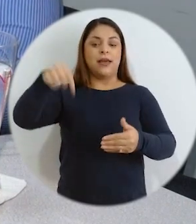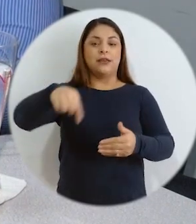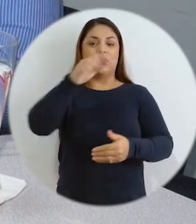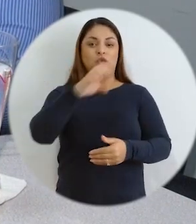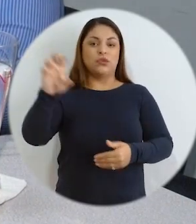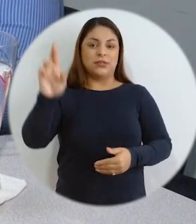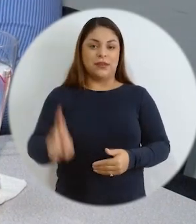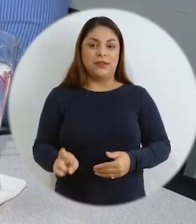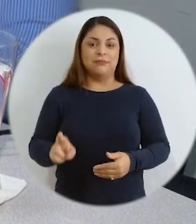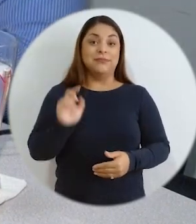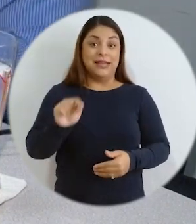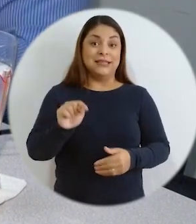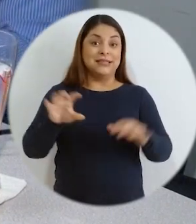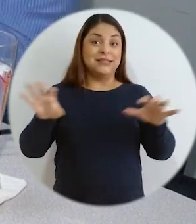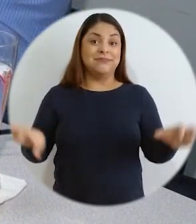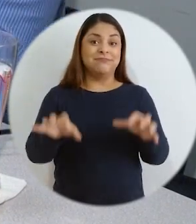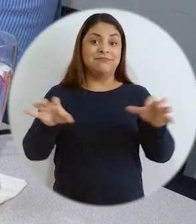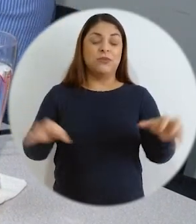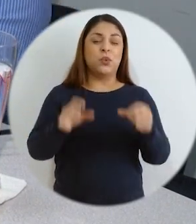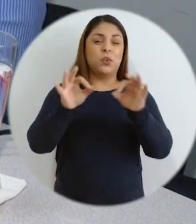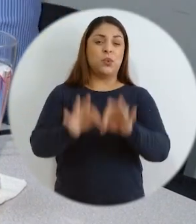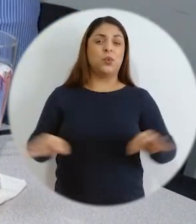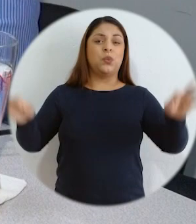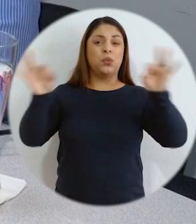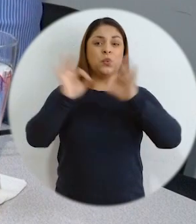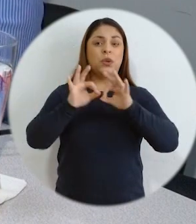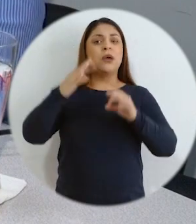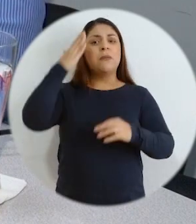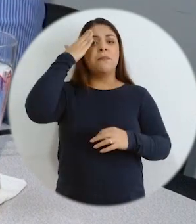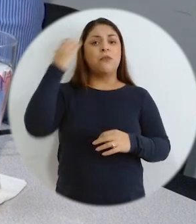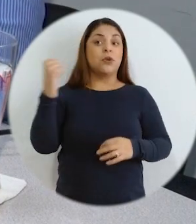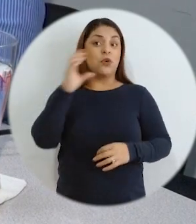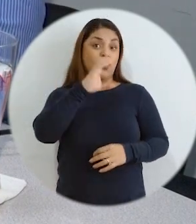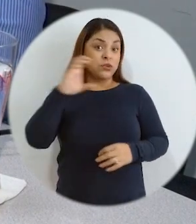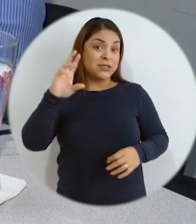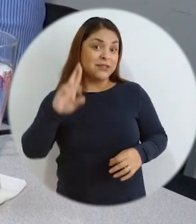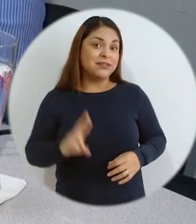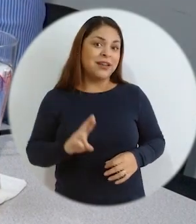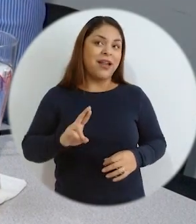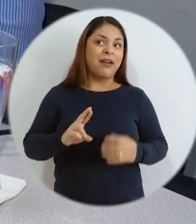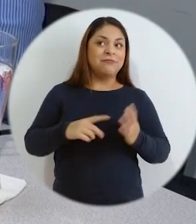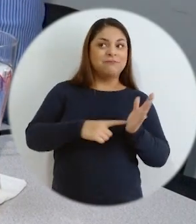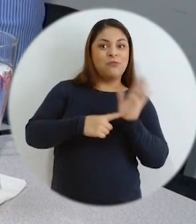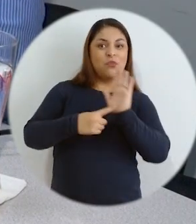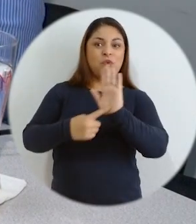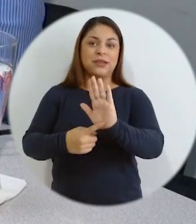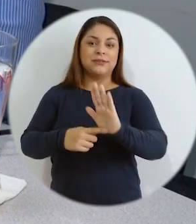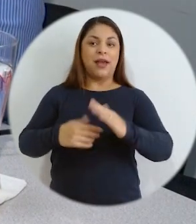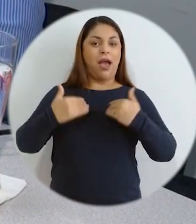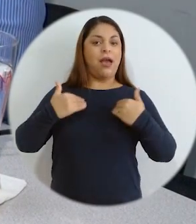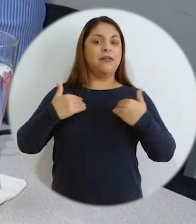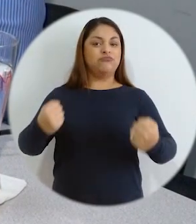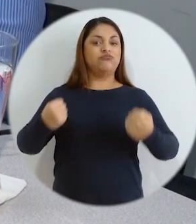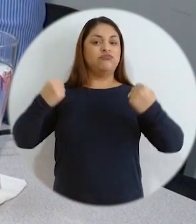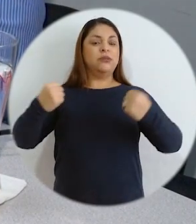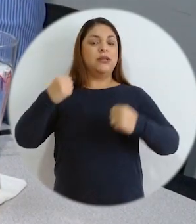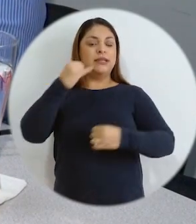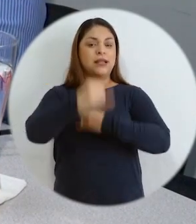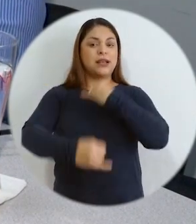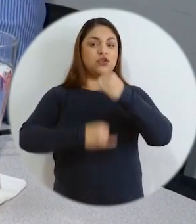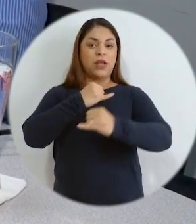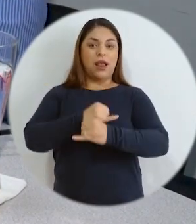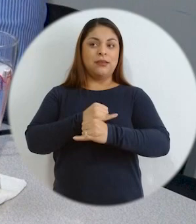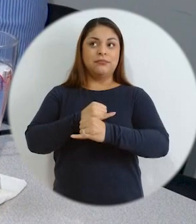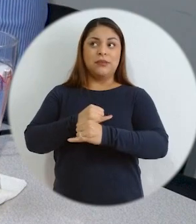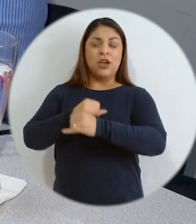acá en Costa Rica, que es un evento sumamente importante porque también pone a nuestro país en el escenario